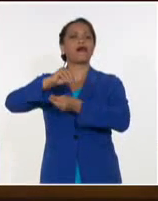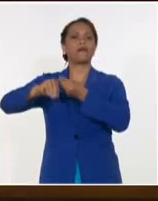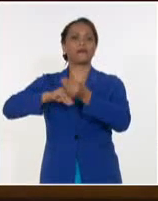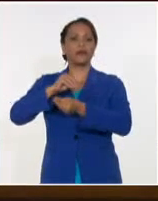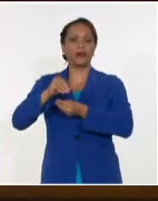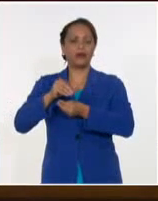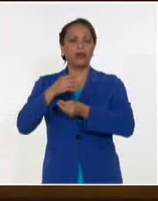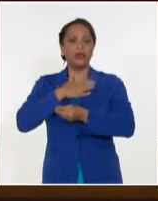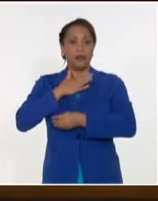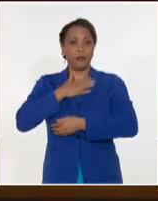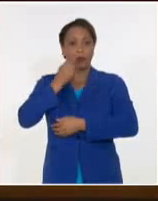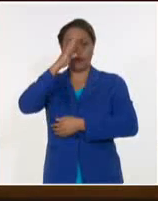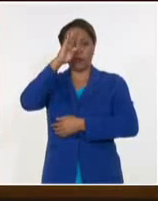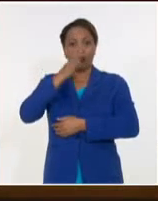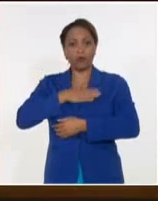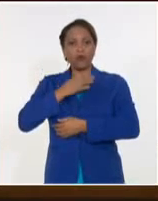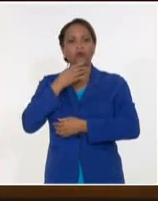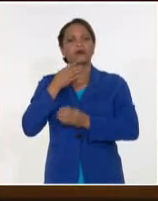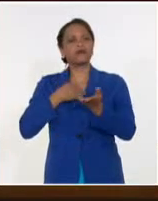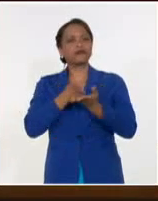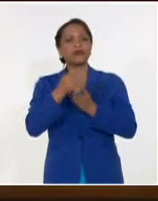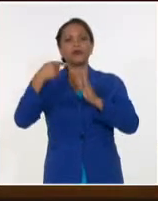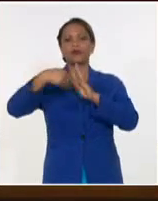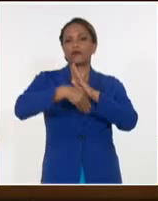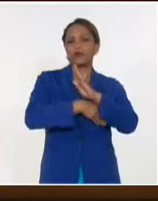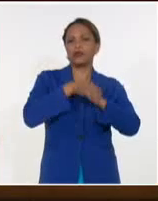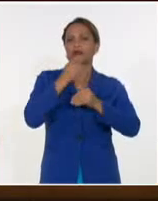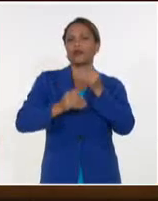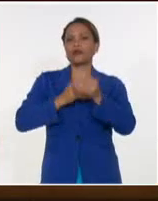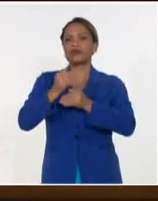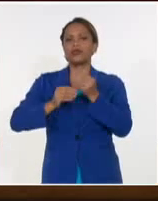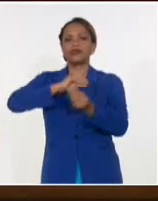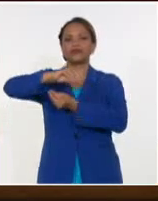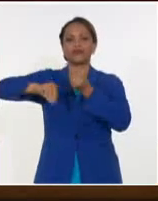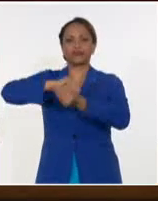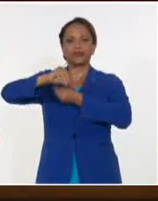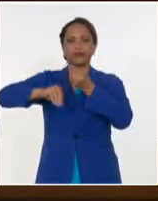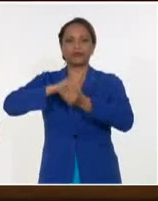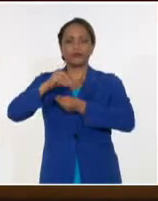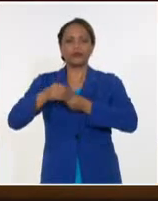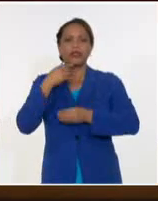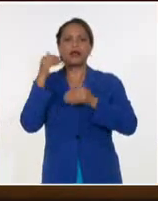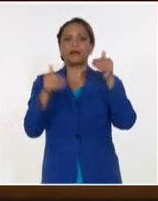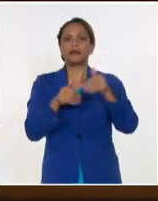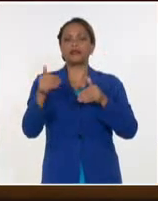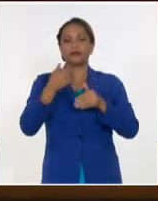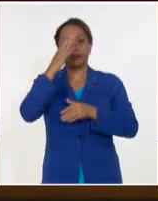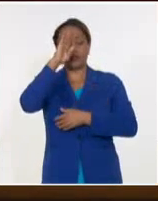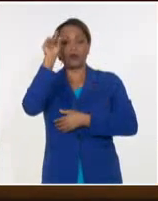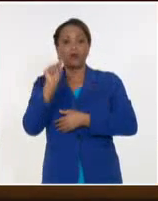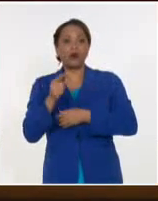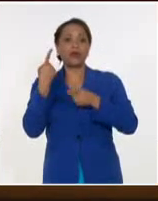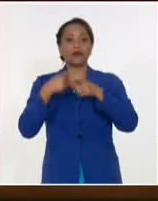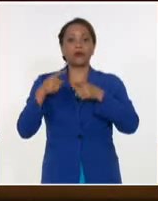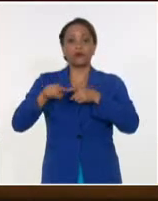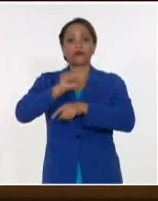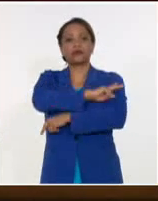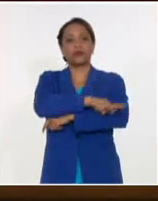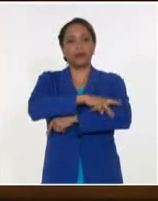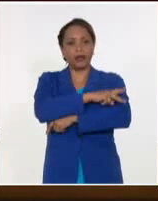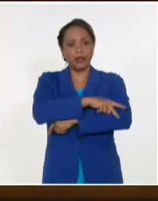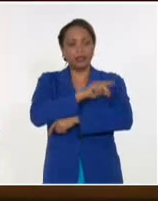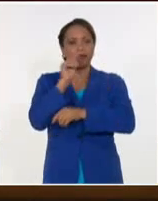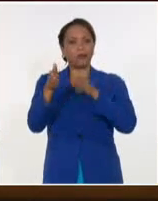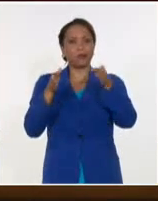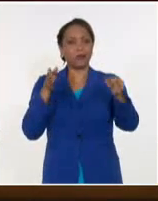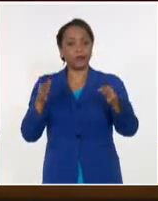Nuestro propio país ha continuado profundizando su proceso de transformación. La presencia de cubanos residiendo fuera del país es